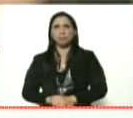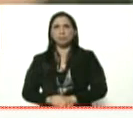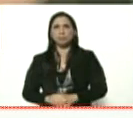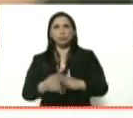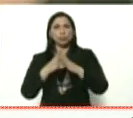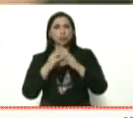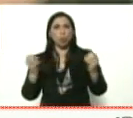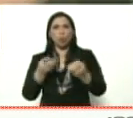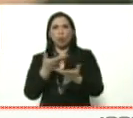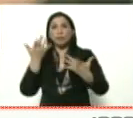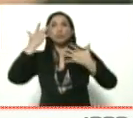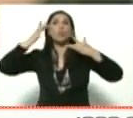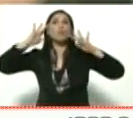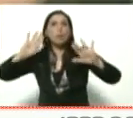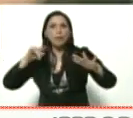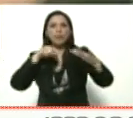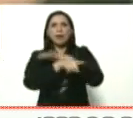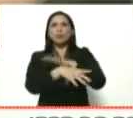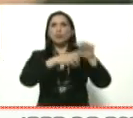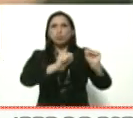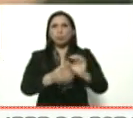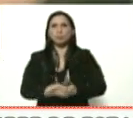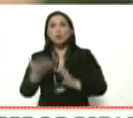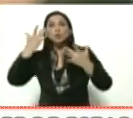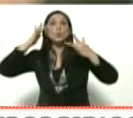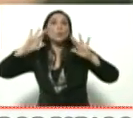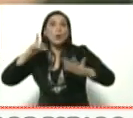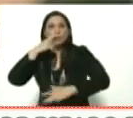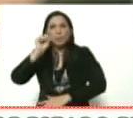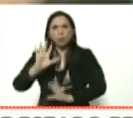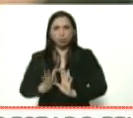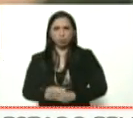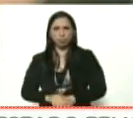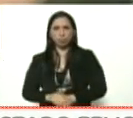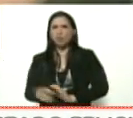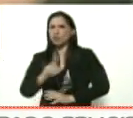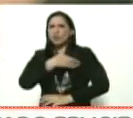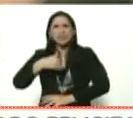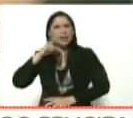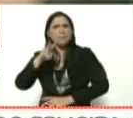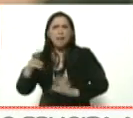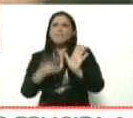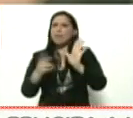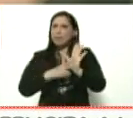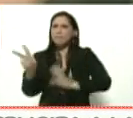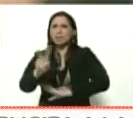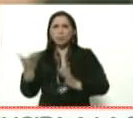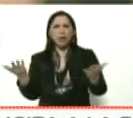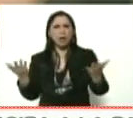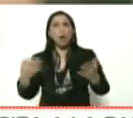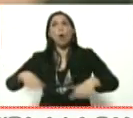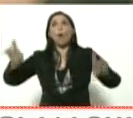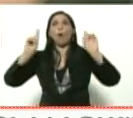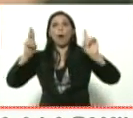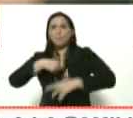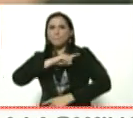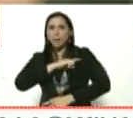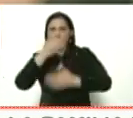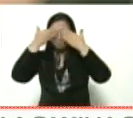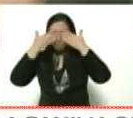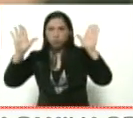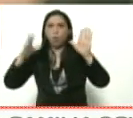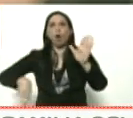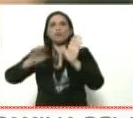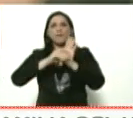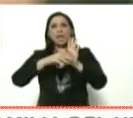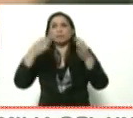Todo es supuesta incursión, supuesto Maduro. No quieren ver la verdad de Venezuela. Ojalá España abra los ojos